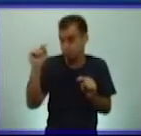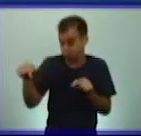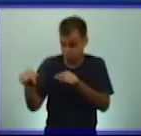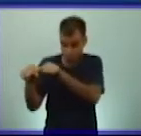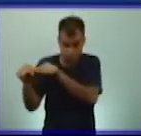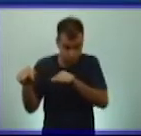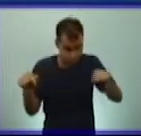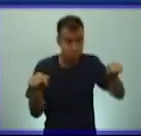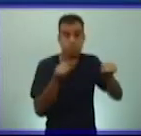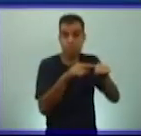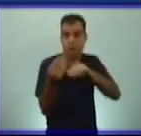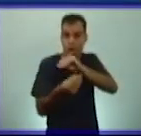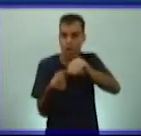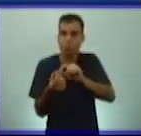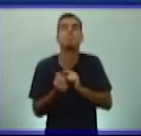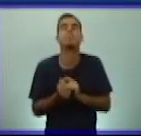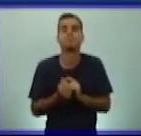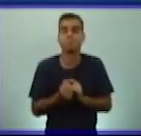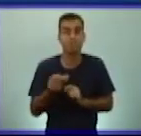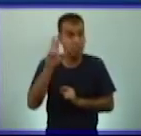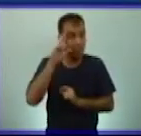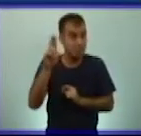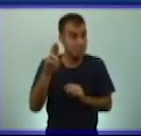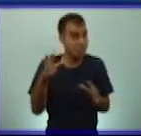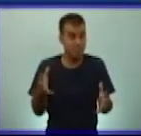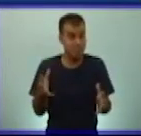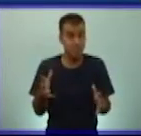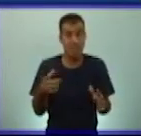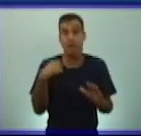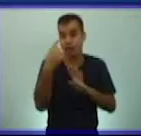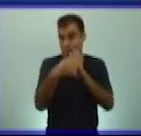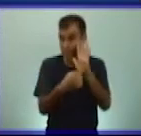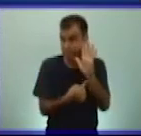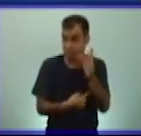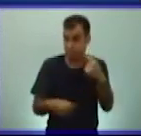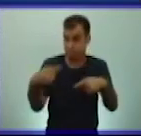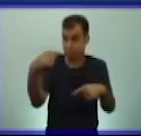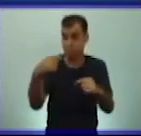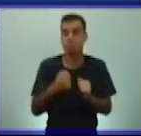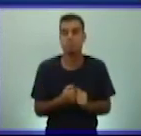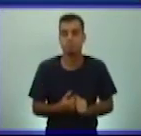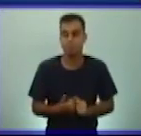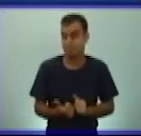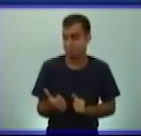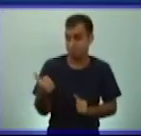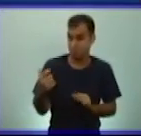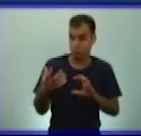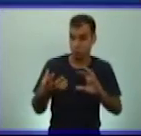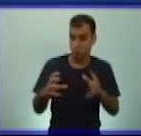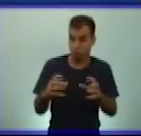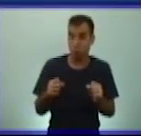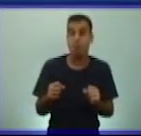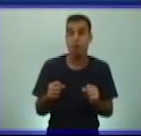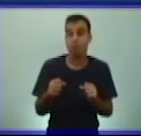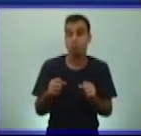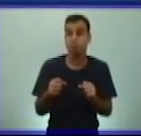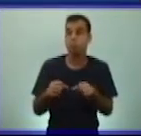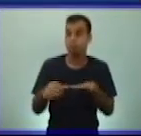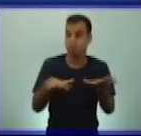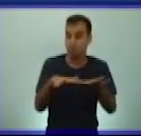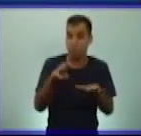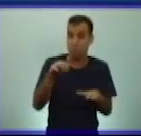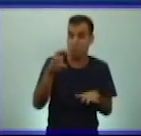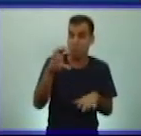otra, recordando que la característica fundamental de esta forma de movimiento mecánico es su